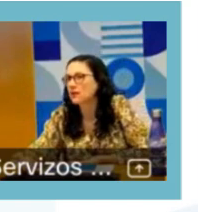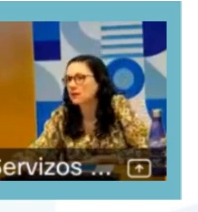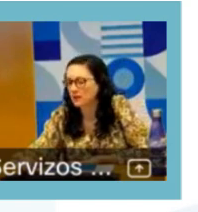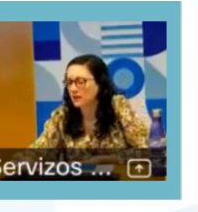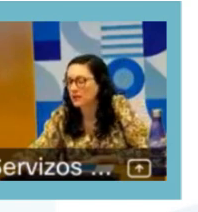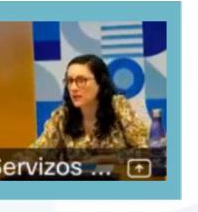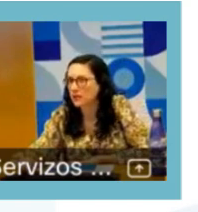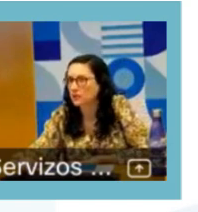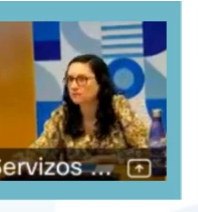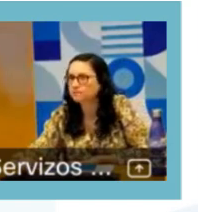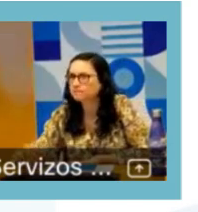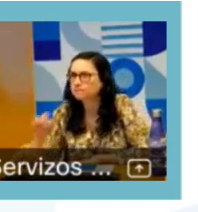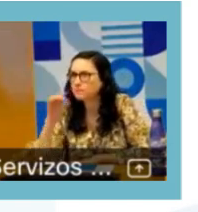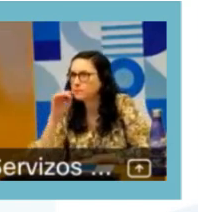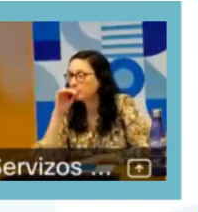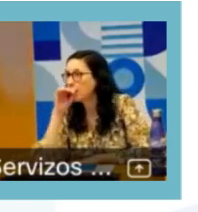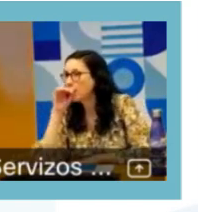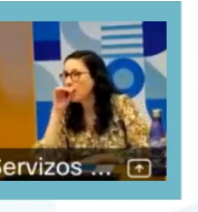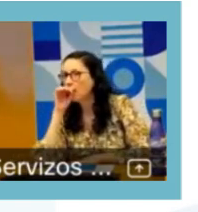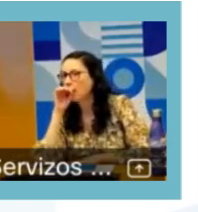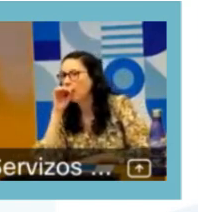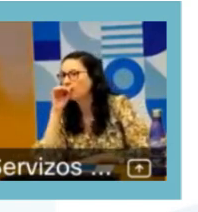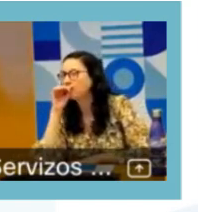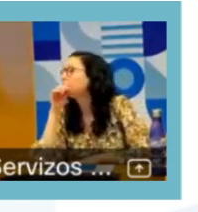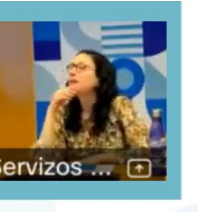niños de que tienen este riesgo.